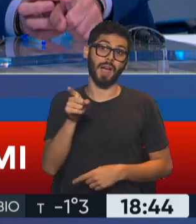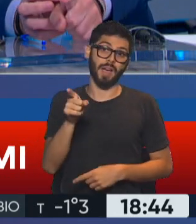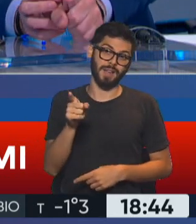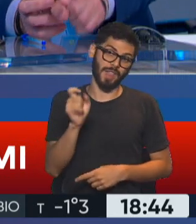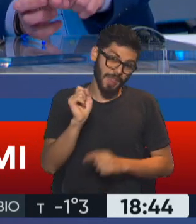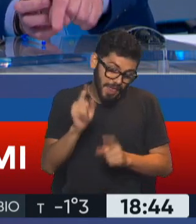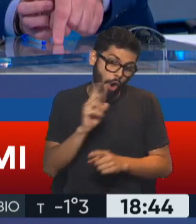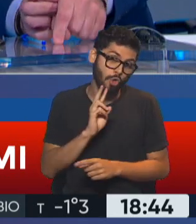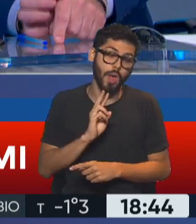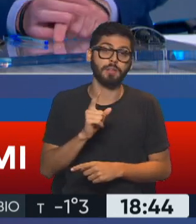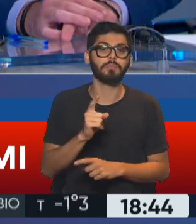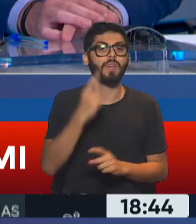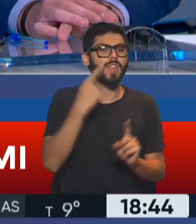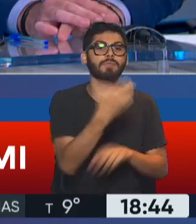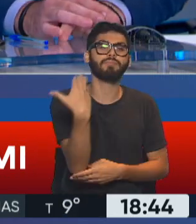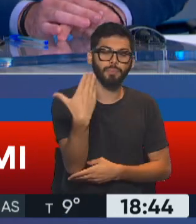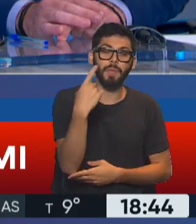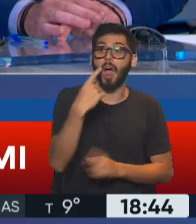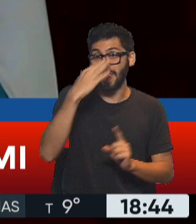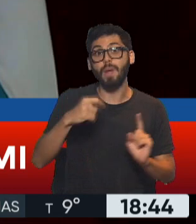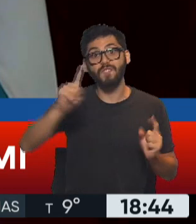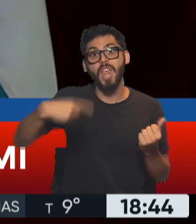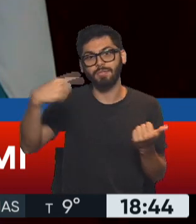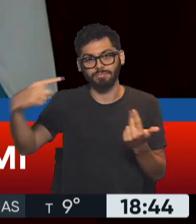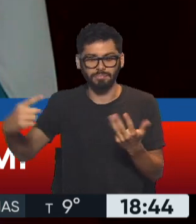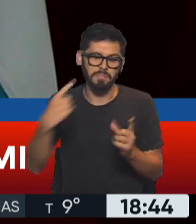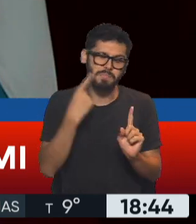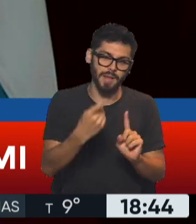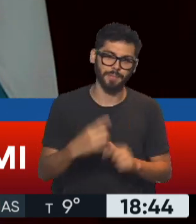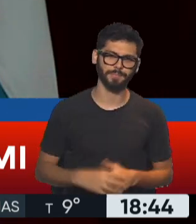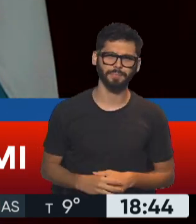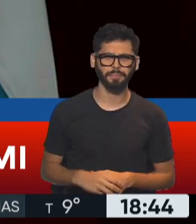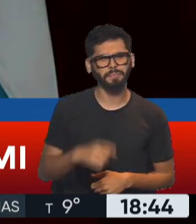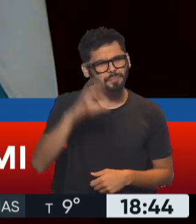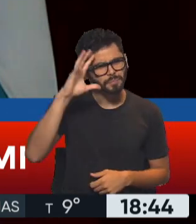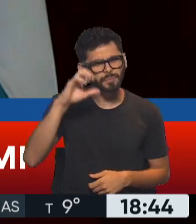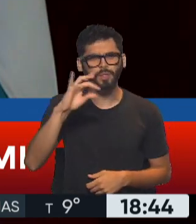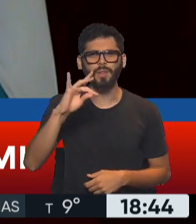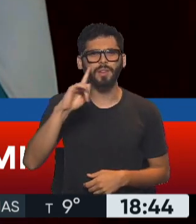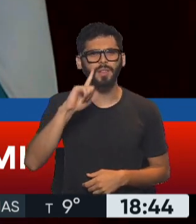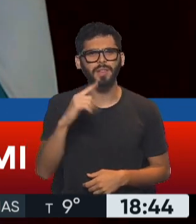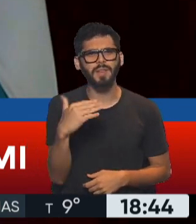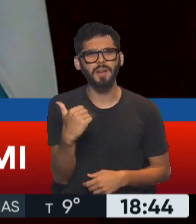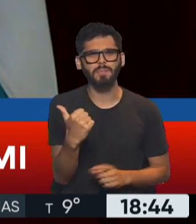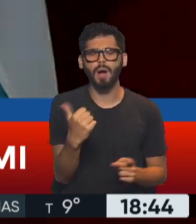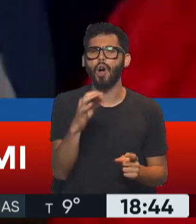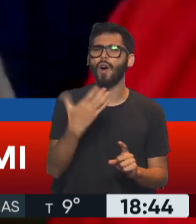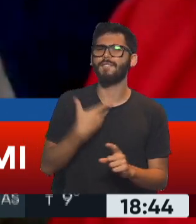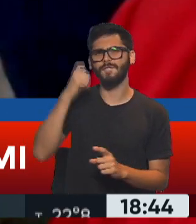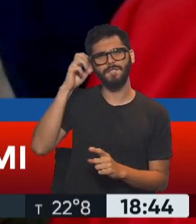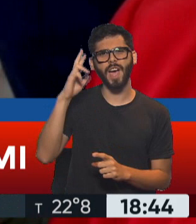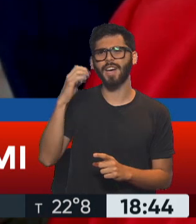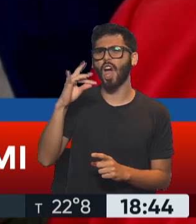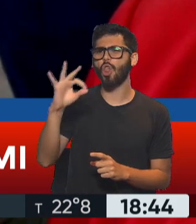más allá de lo que dijo van a ver las repercusiones que generó. Yo me acuerdo, Dilma, no me acuerdo de una reunión que tuvimos, Fernando, hace muchos años. Néstor